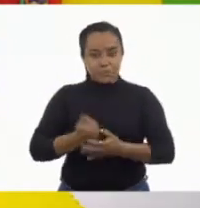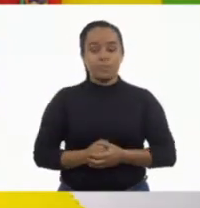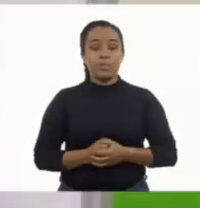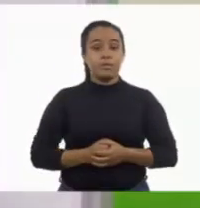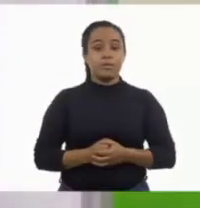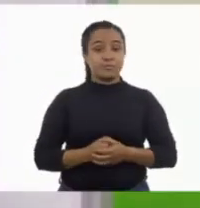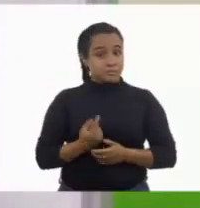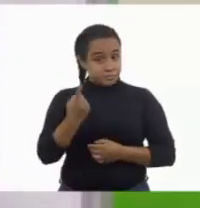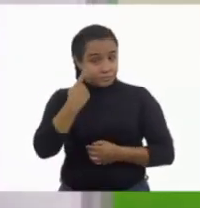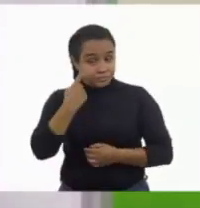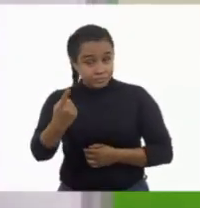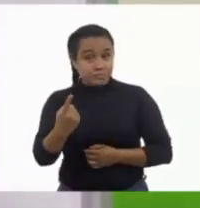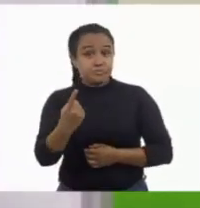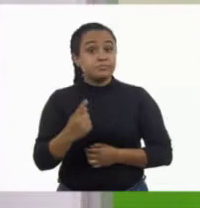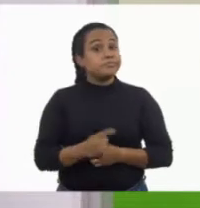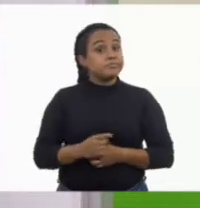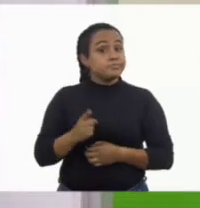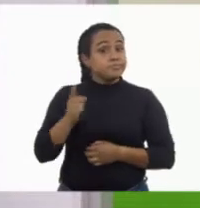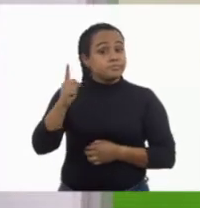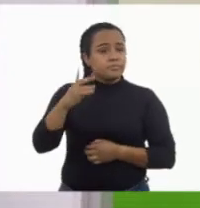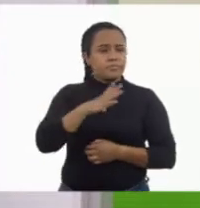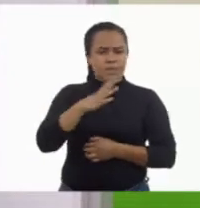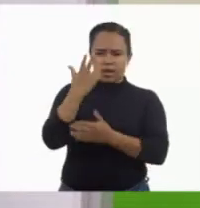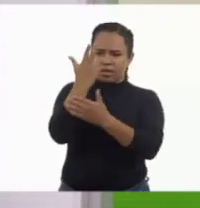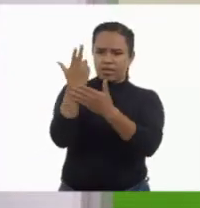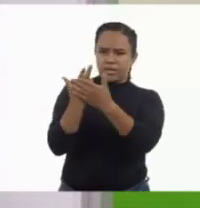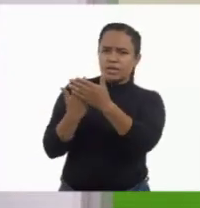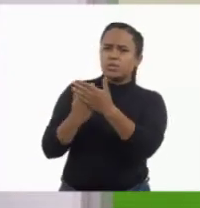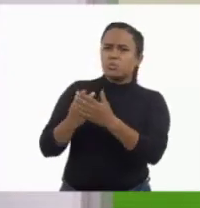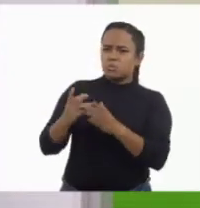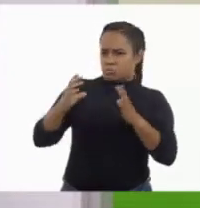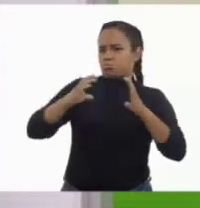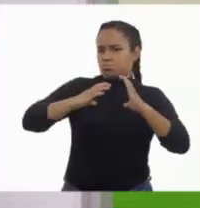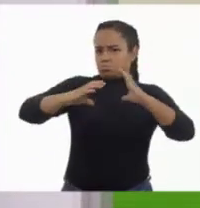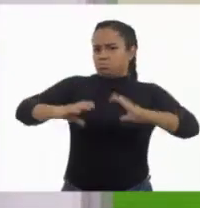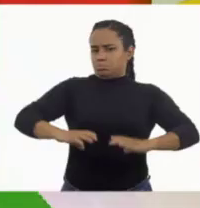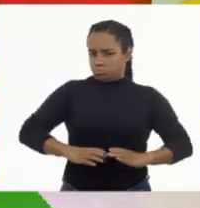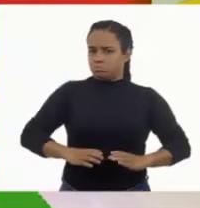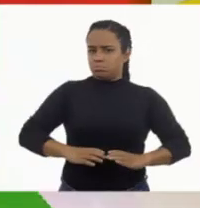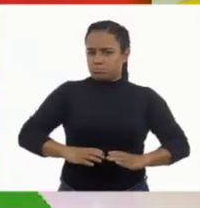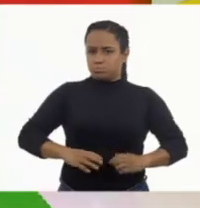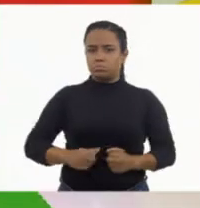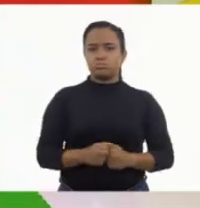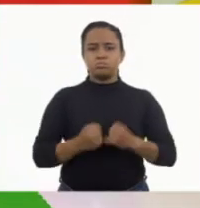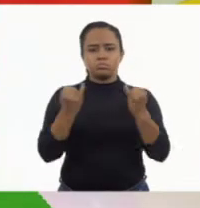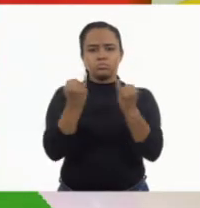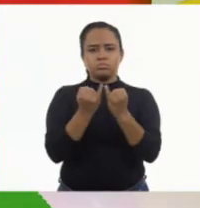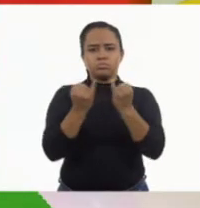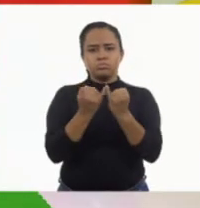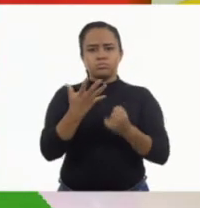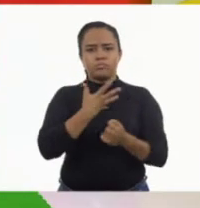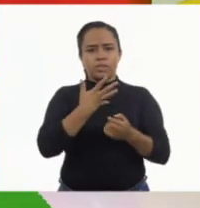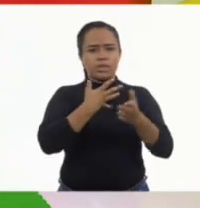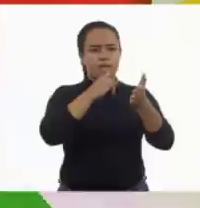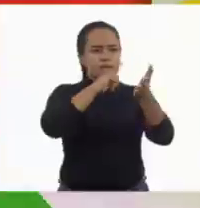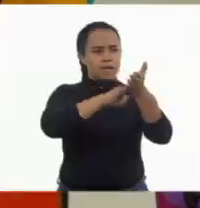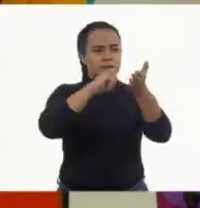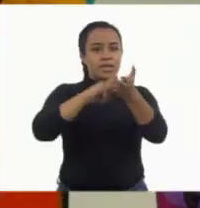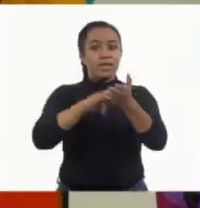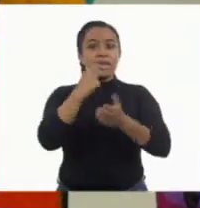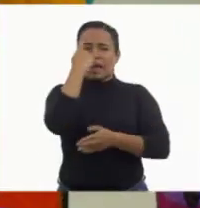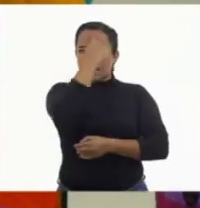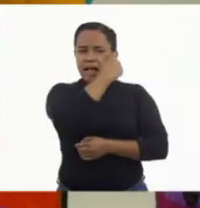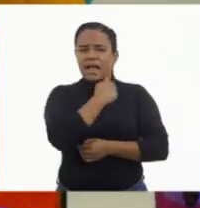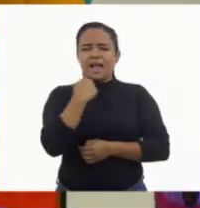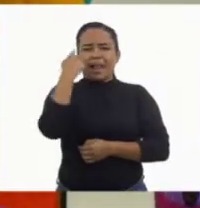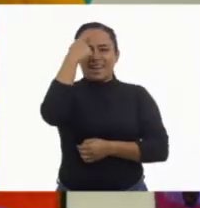bien. Aquí tengo esta silueta del cuerpo humano y unas calcomanías de carita feliz.